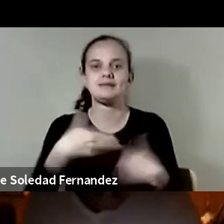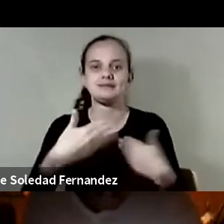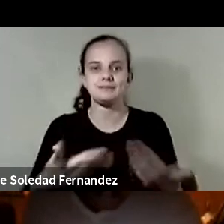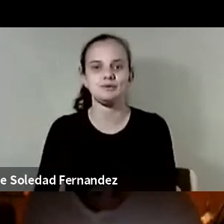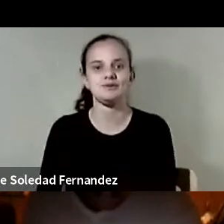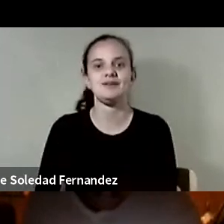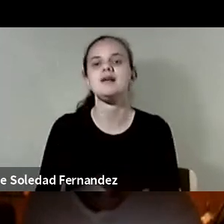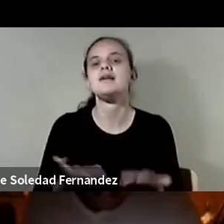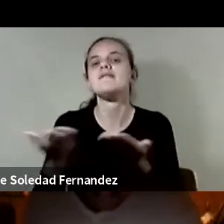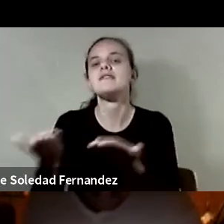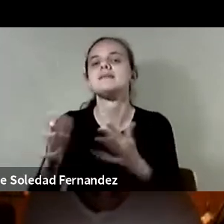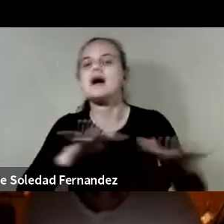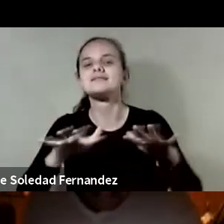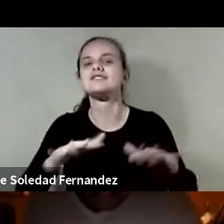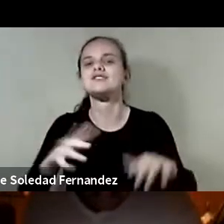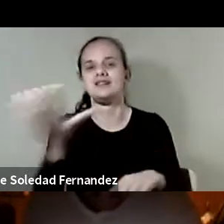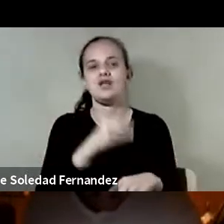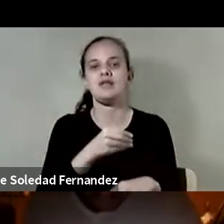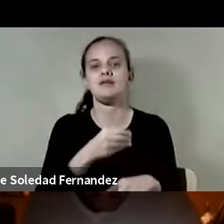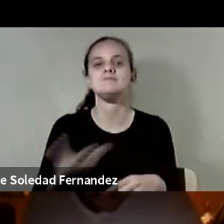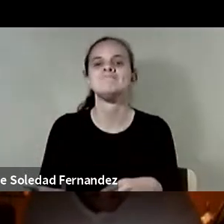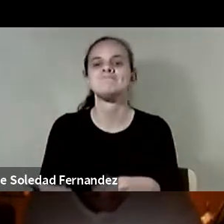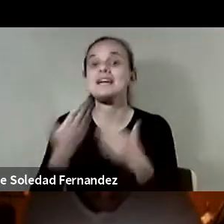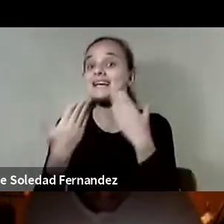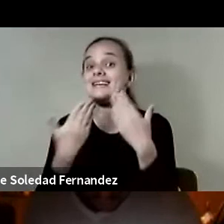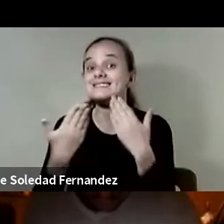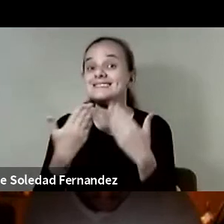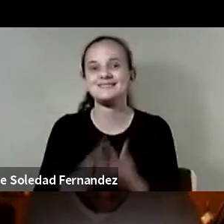la acción sobre todo. Gracias, Meli. Y bueno,